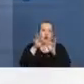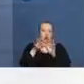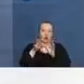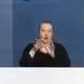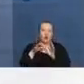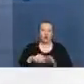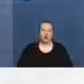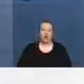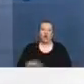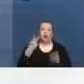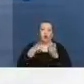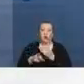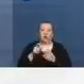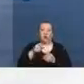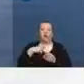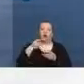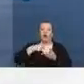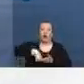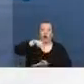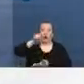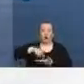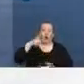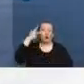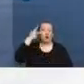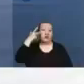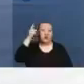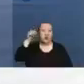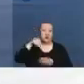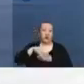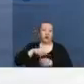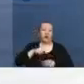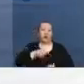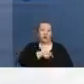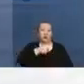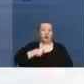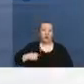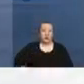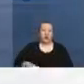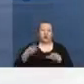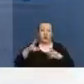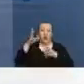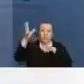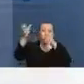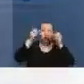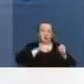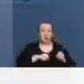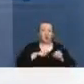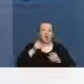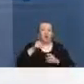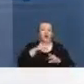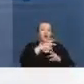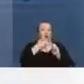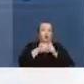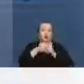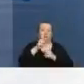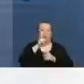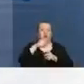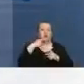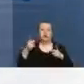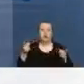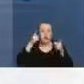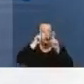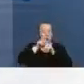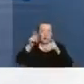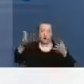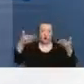pero con tratamos con los chinos muy buena tecnología para los huecos ya no deben ser combates compatibles con los sistemas de la aviación